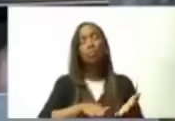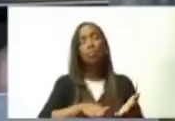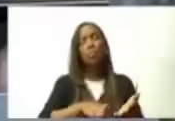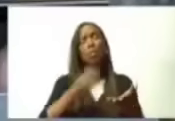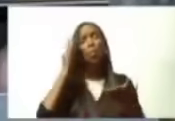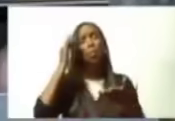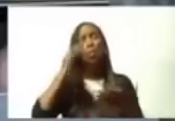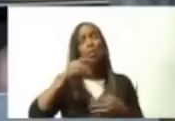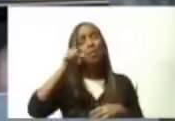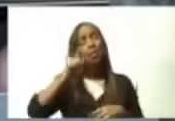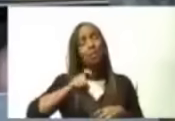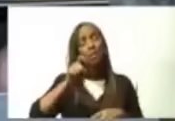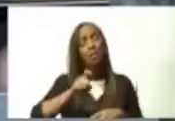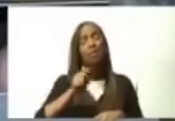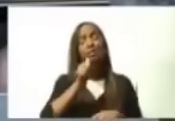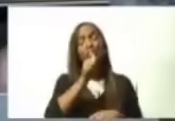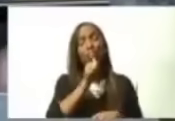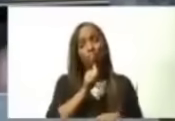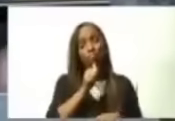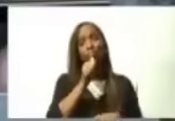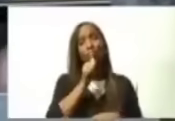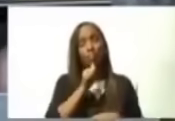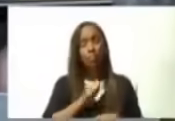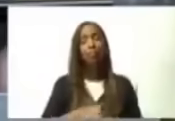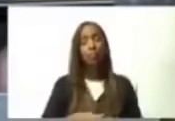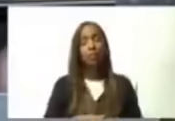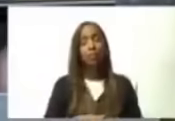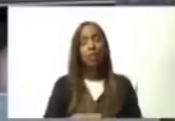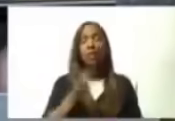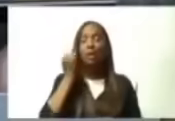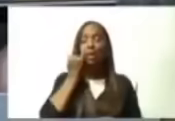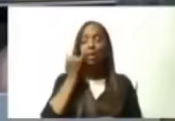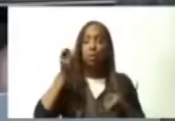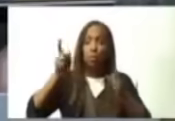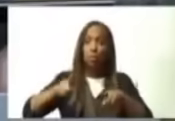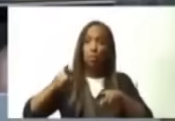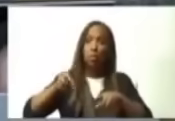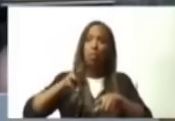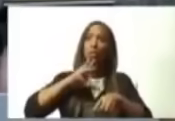con estos fenómenos atmosféricos. La compuerta contra marea del río